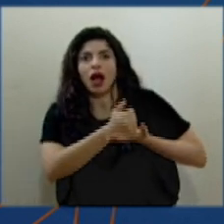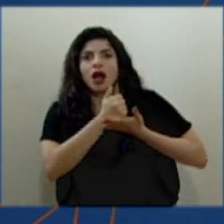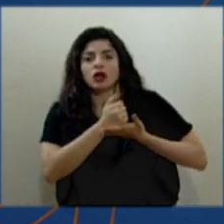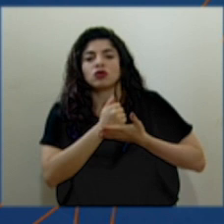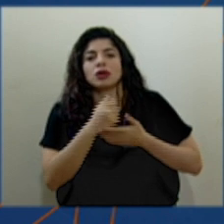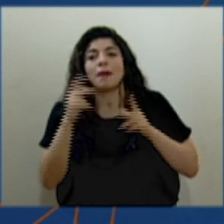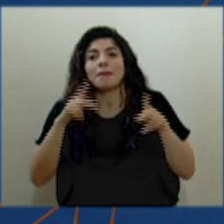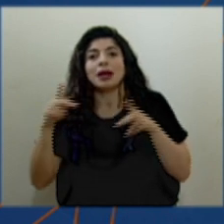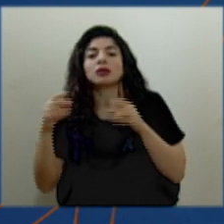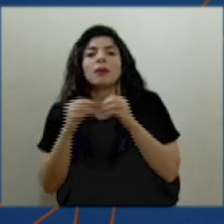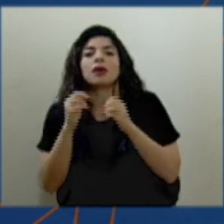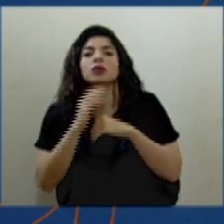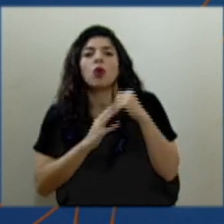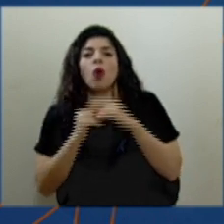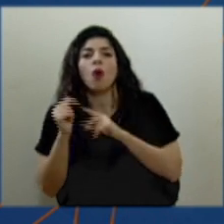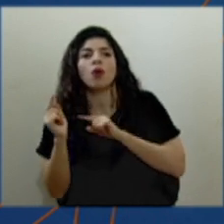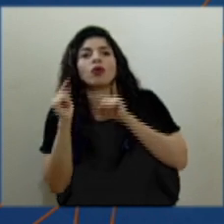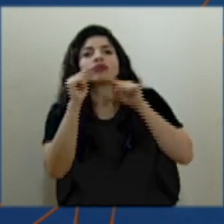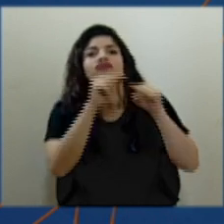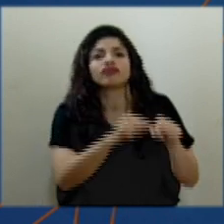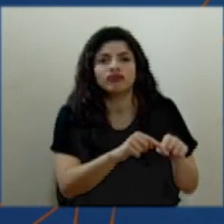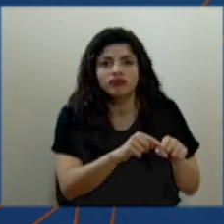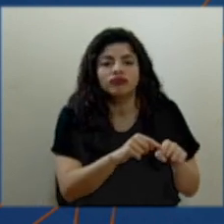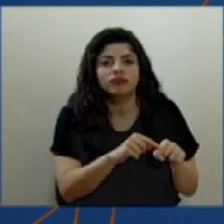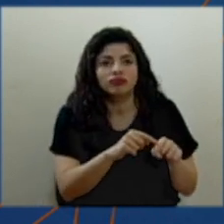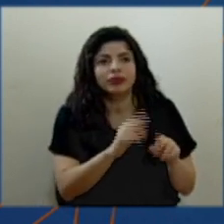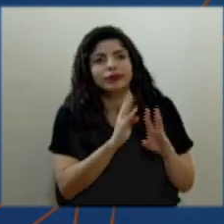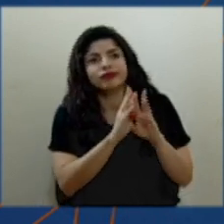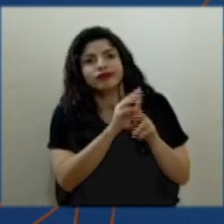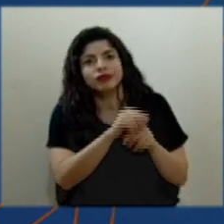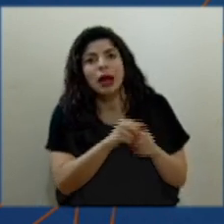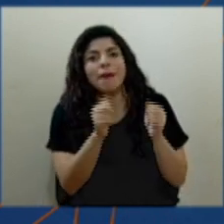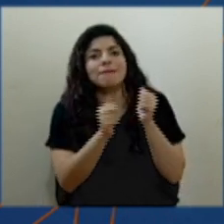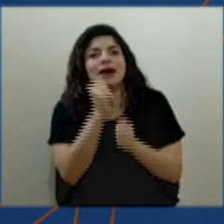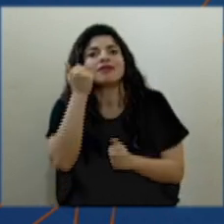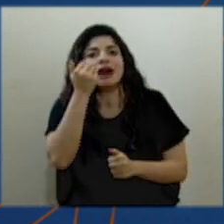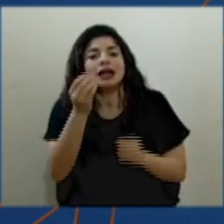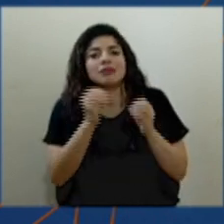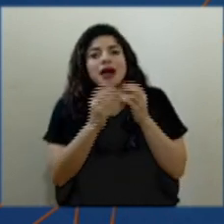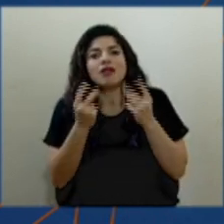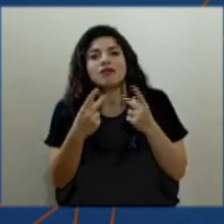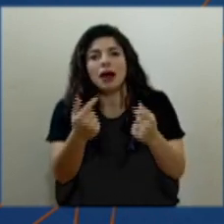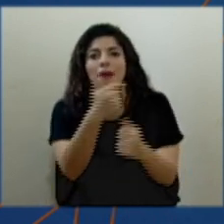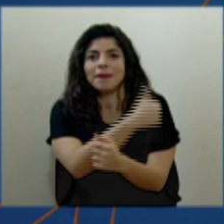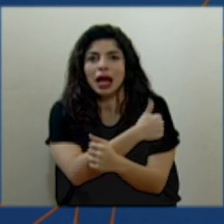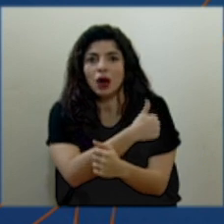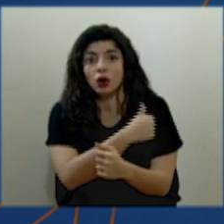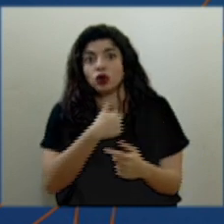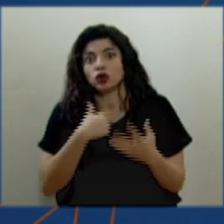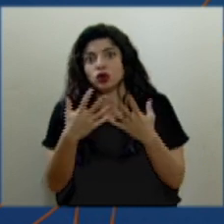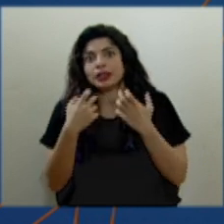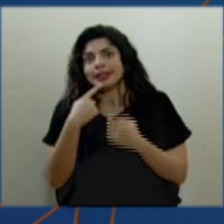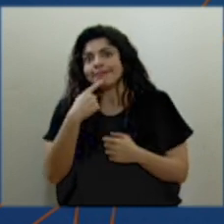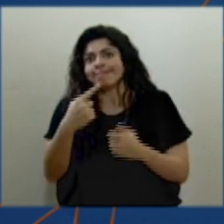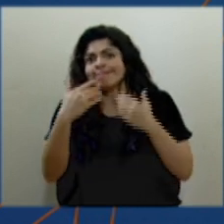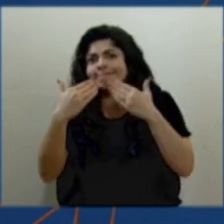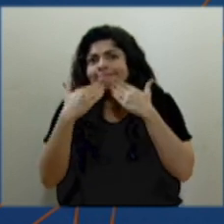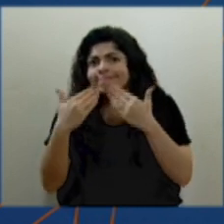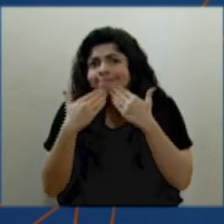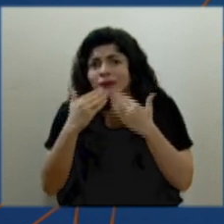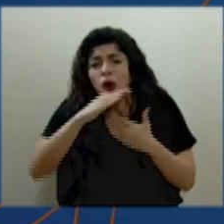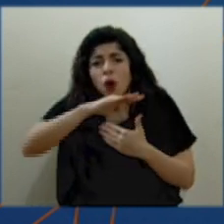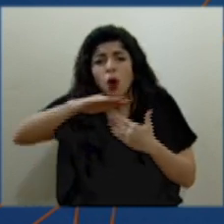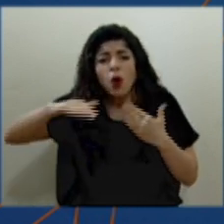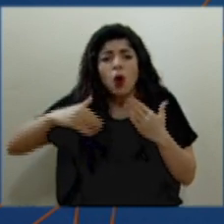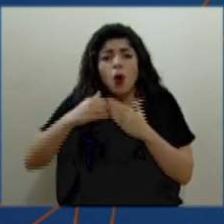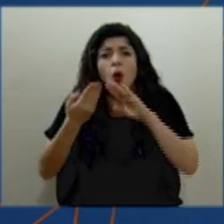que las personas estén más cómodas y que podamos facilitar y acelerar la vacunación. Y yo quiero agradecer a toda